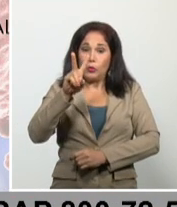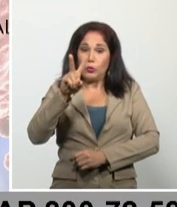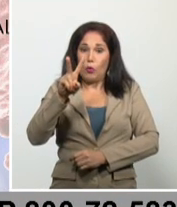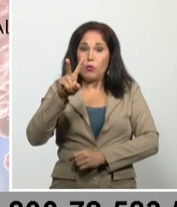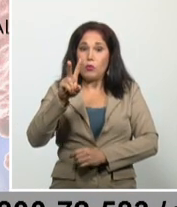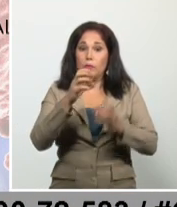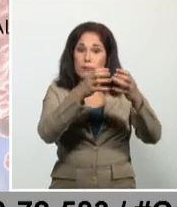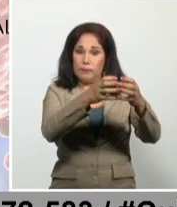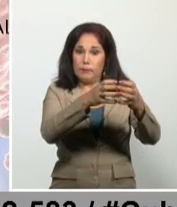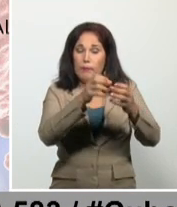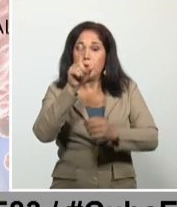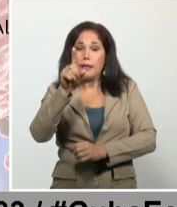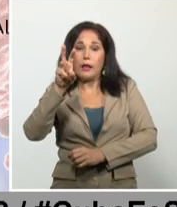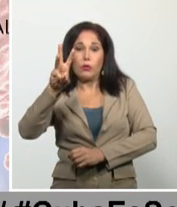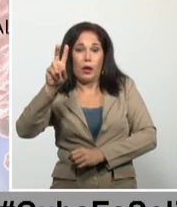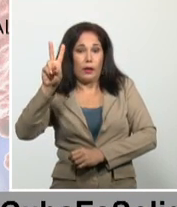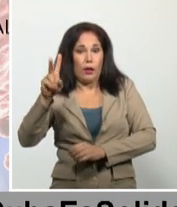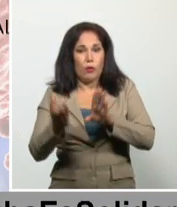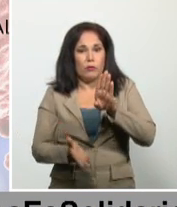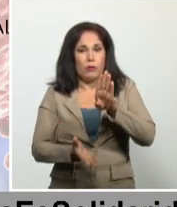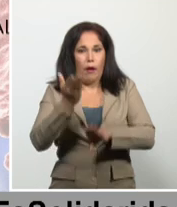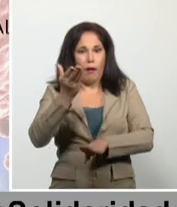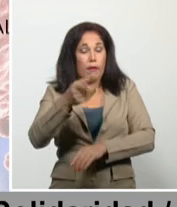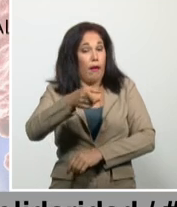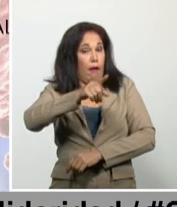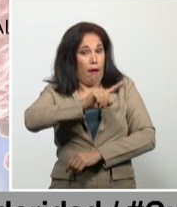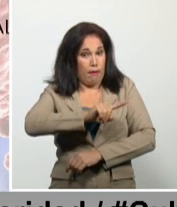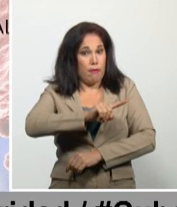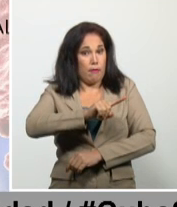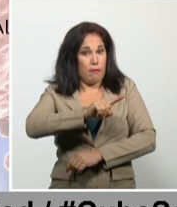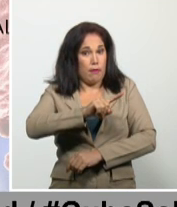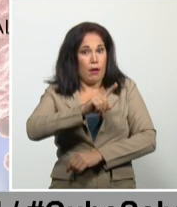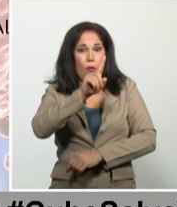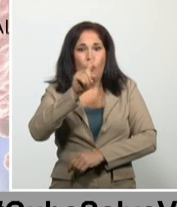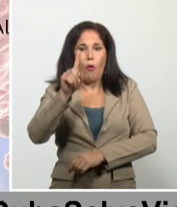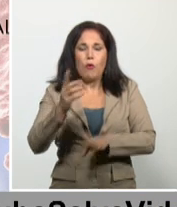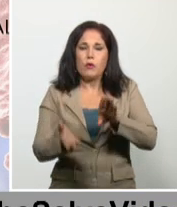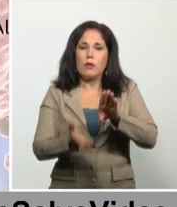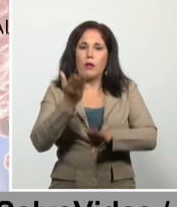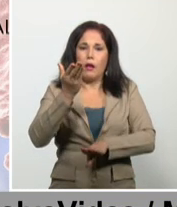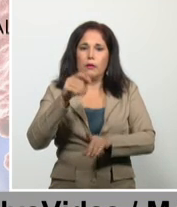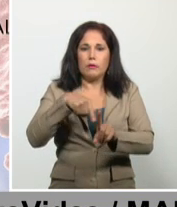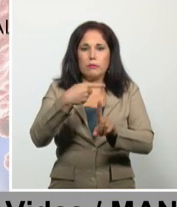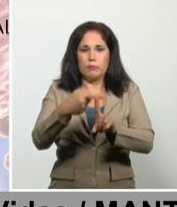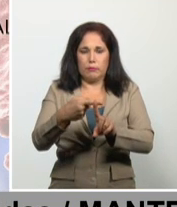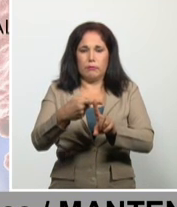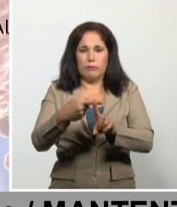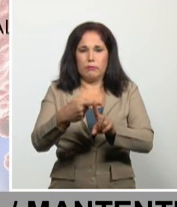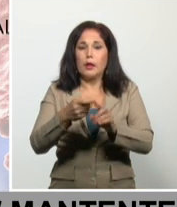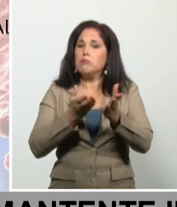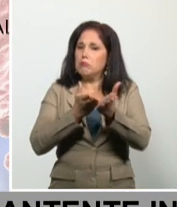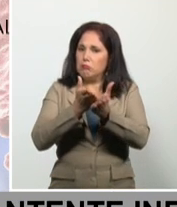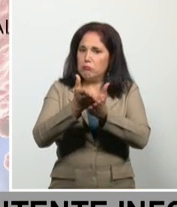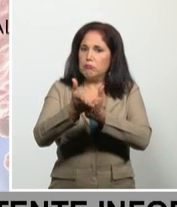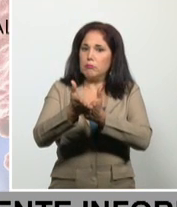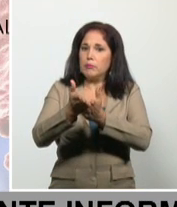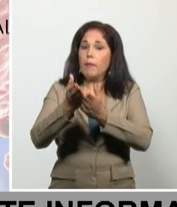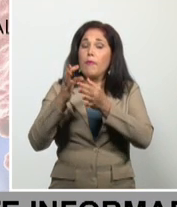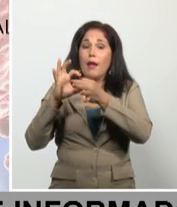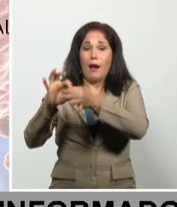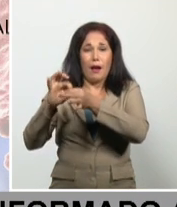evacuados y 132 altas. En el día de ayer se dieron 11 altas más. Se mantienen reportados